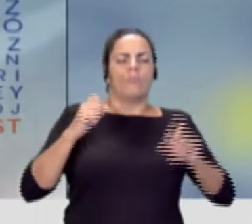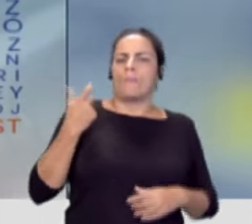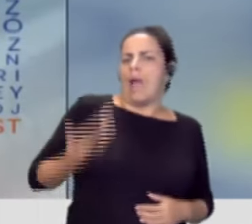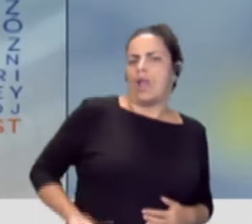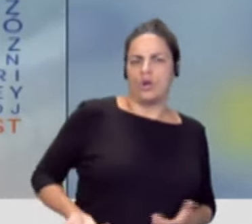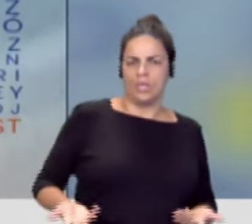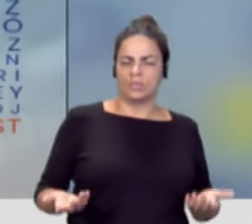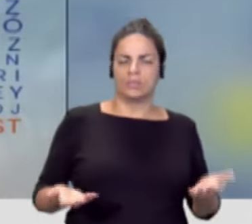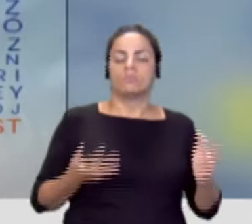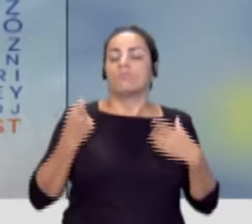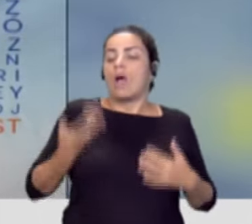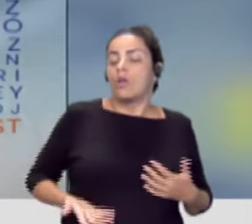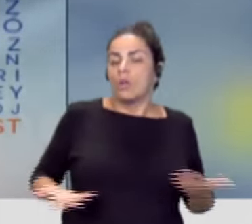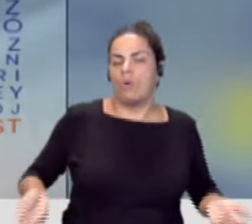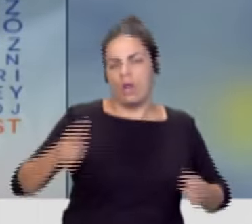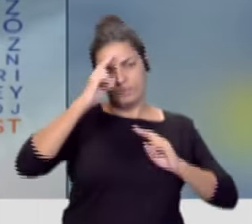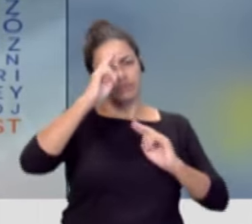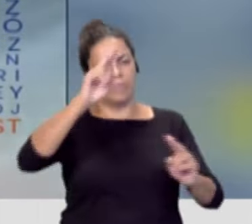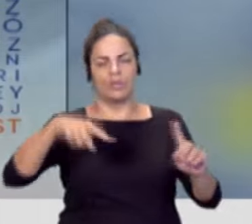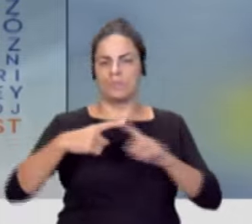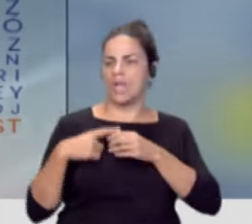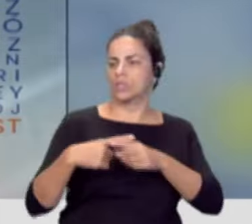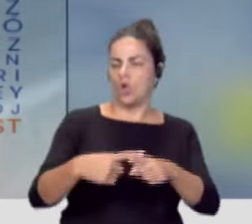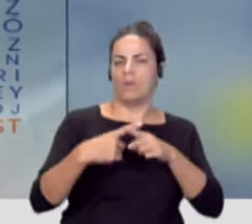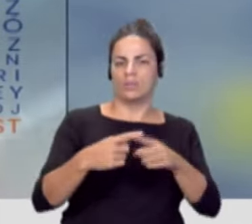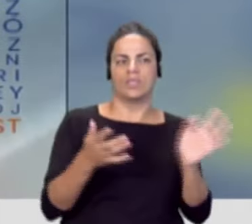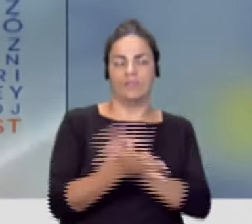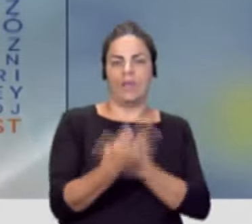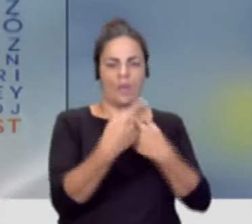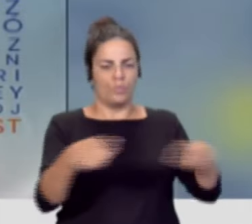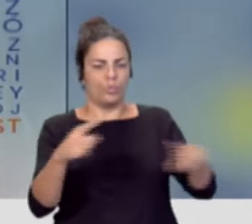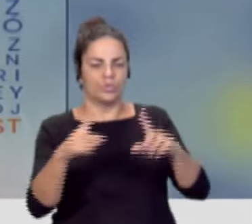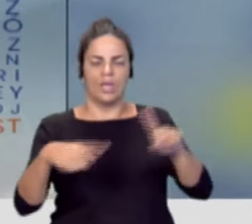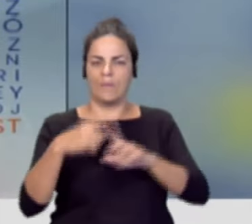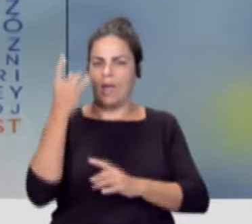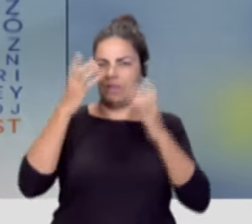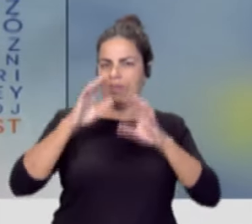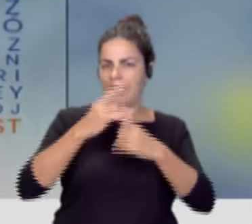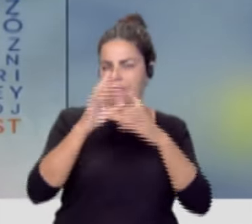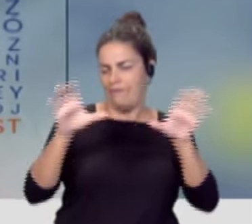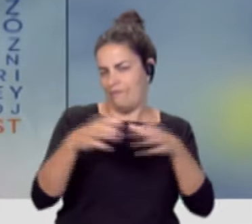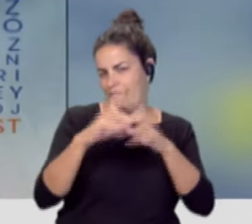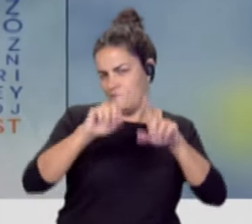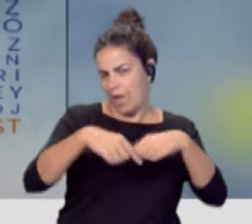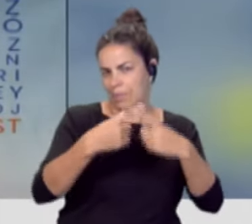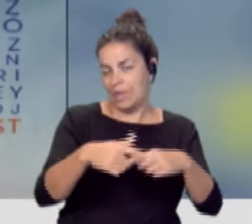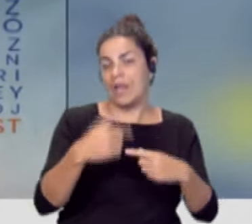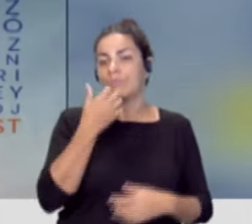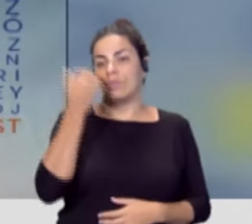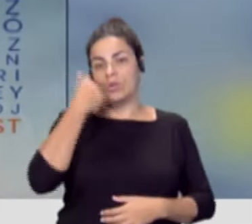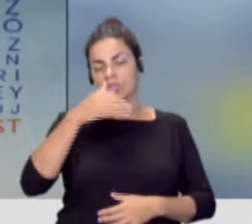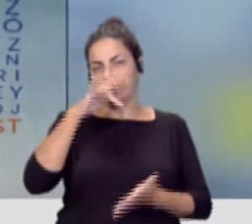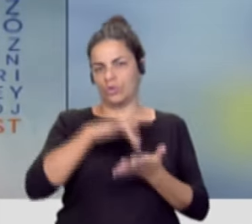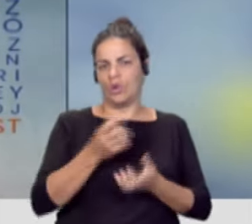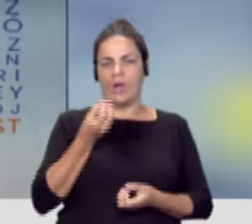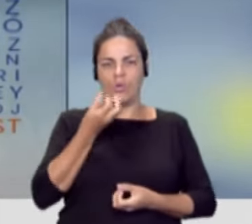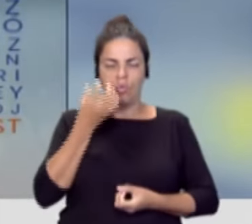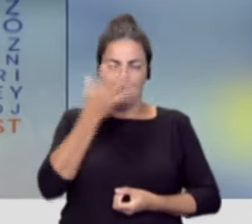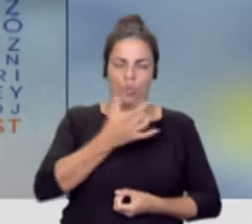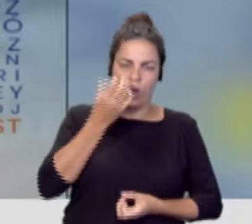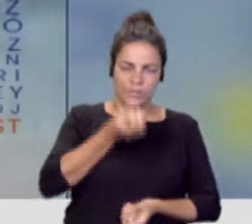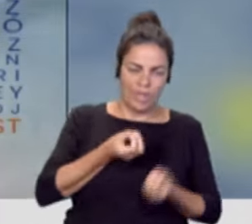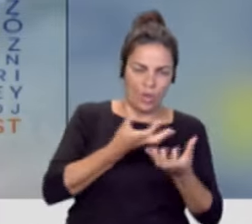de respeto y de compartir. Nada mejor que la música, las actividades familiares con cuentacuentos que tendremos el sábado, una marcha de la diversidad el domingo